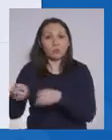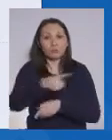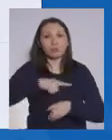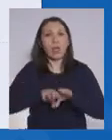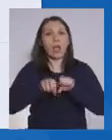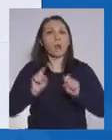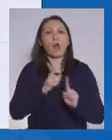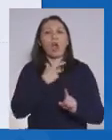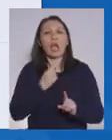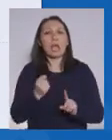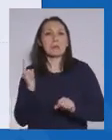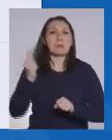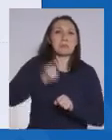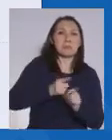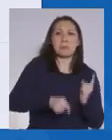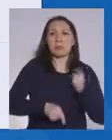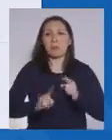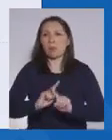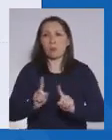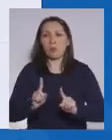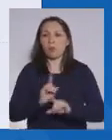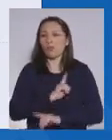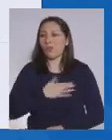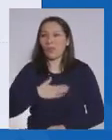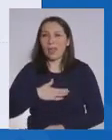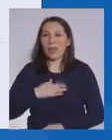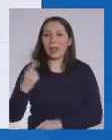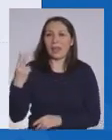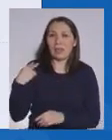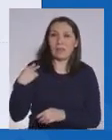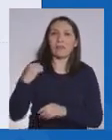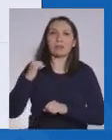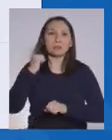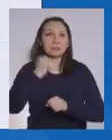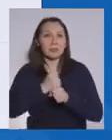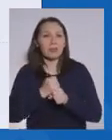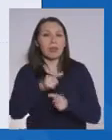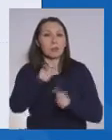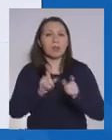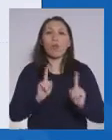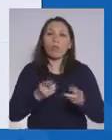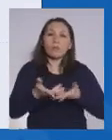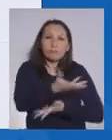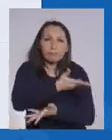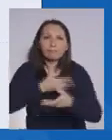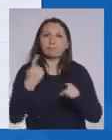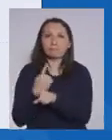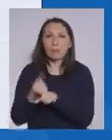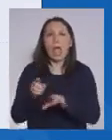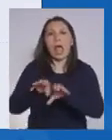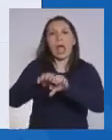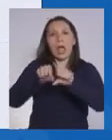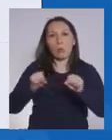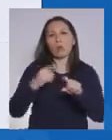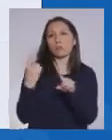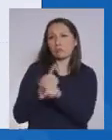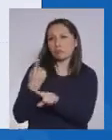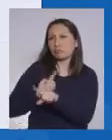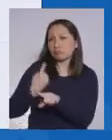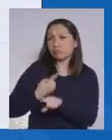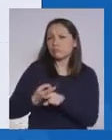no queremos que estos acuerdos o que estas decisiones sean impuestas por los empleadores los trabajadores sino que sean producto del diálogo social producto de la conversación